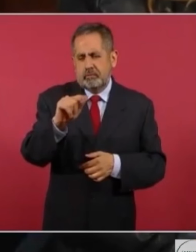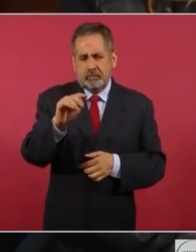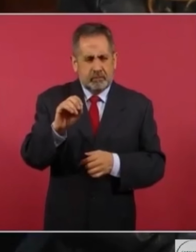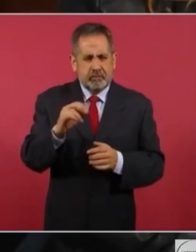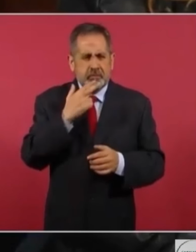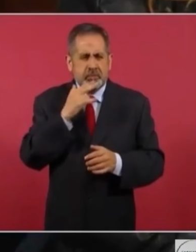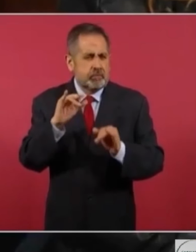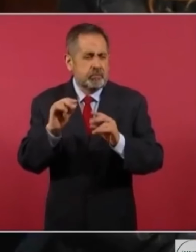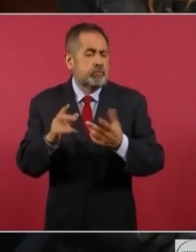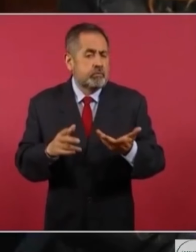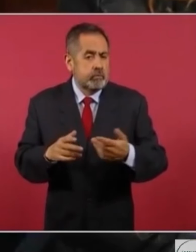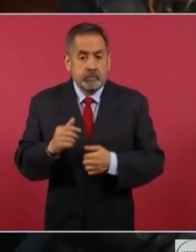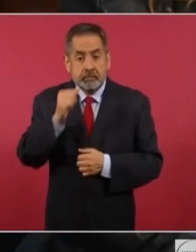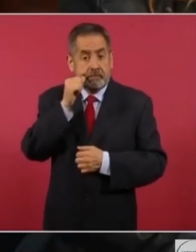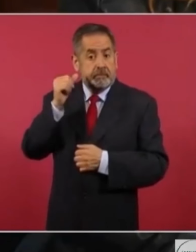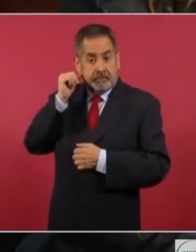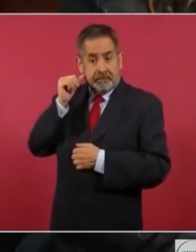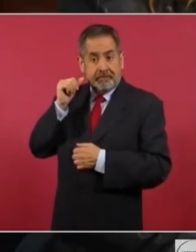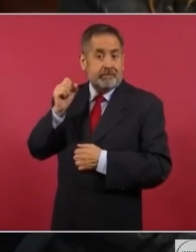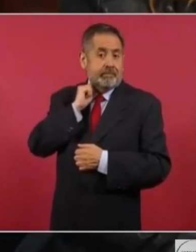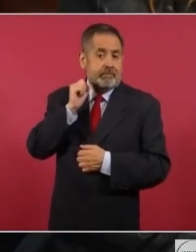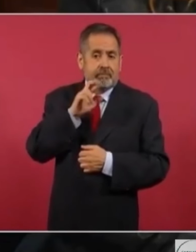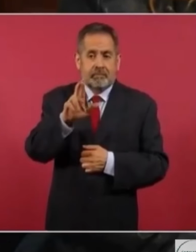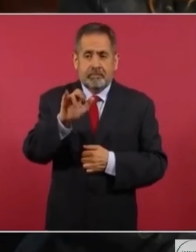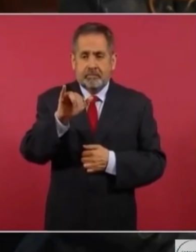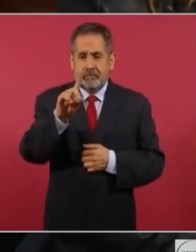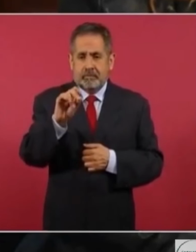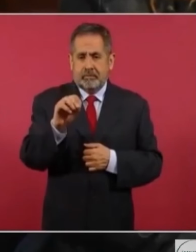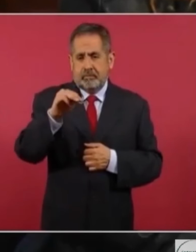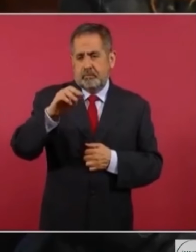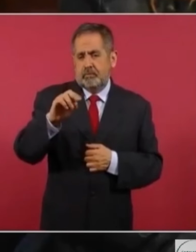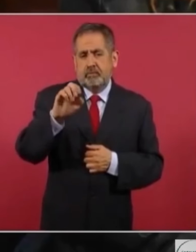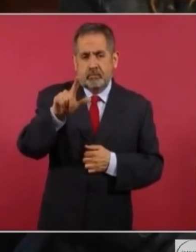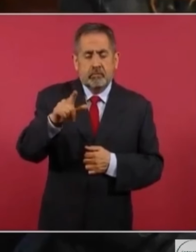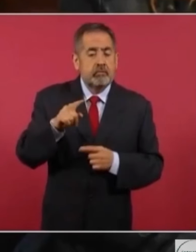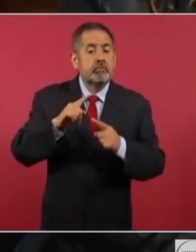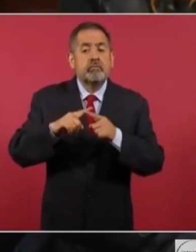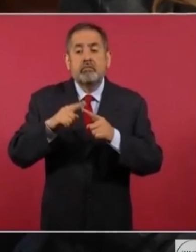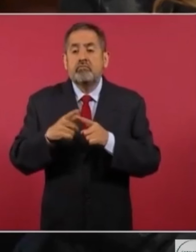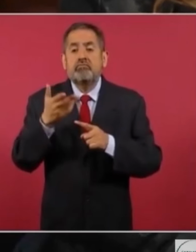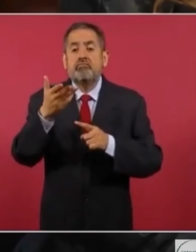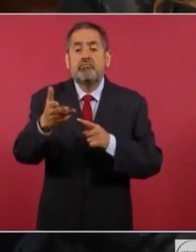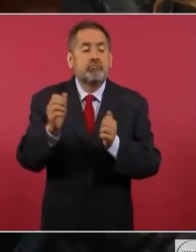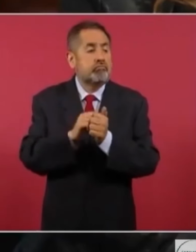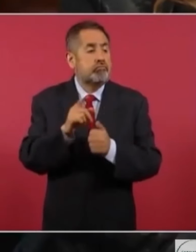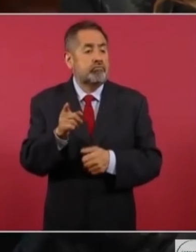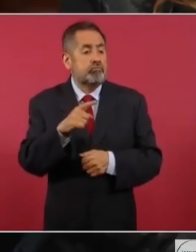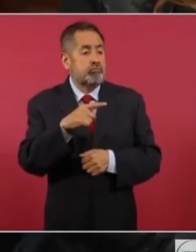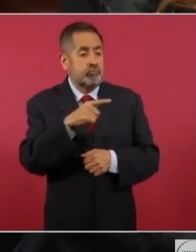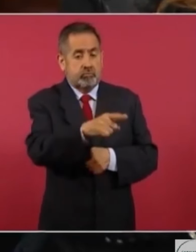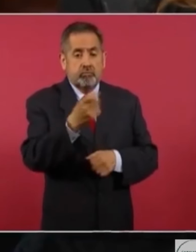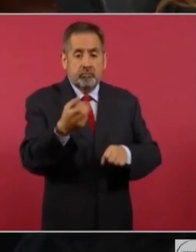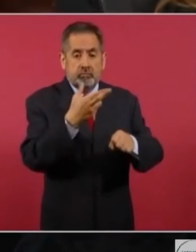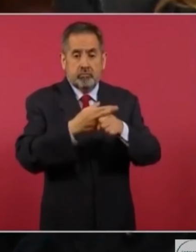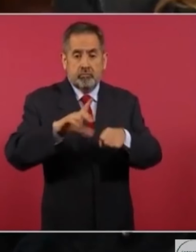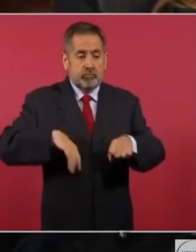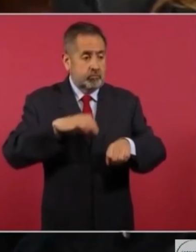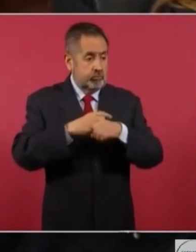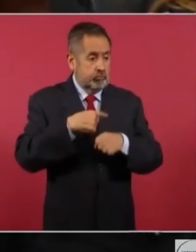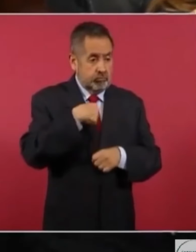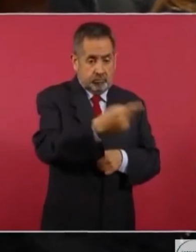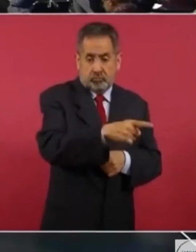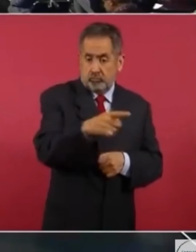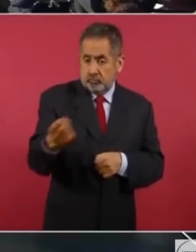ayer el senador Ricardo Monreal, y que fue una petición que se hizo a través del secretario de Gobernación. Si fue así, pues ¿cuál fue la